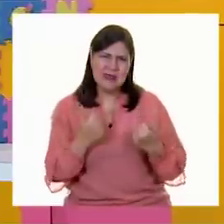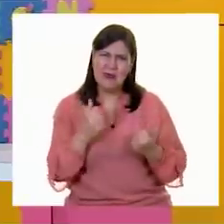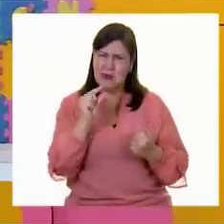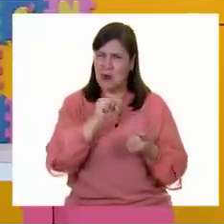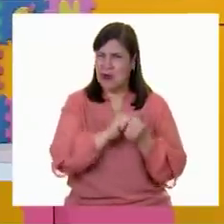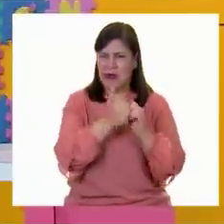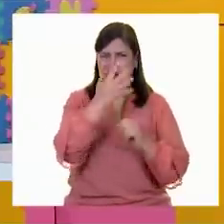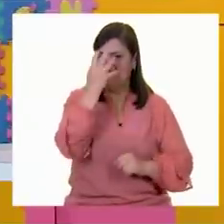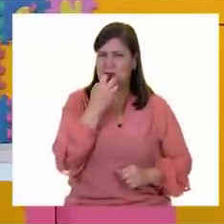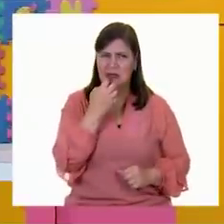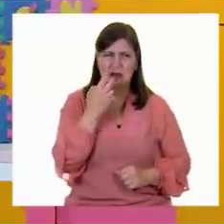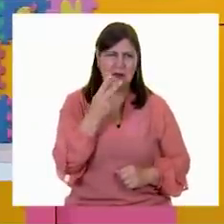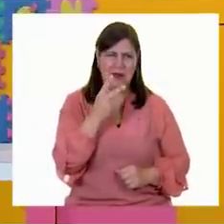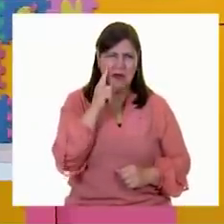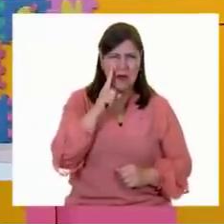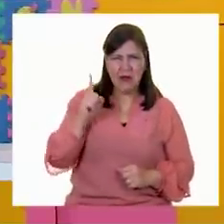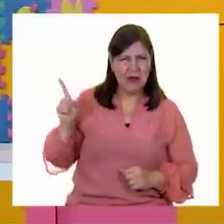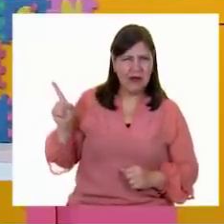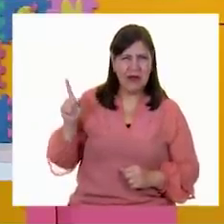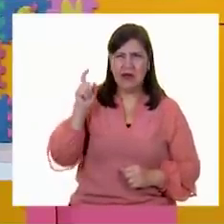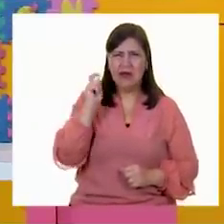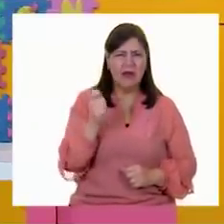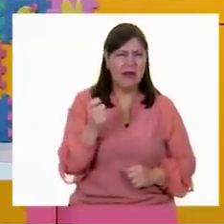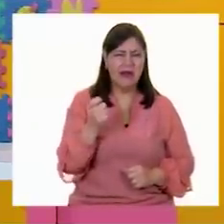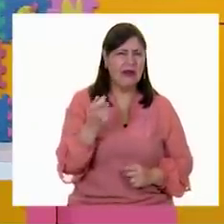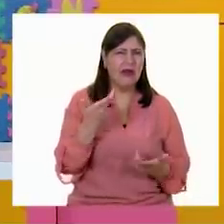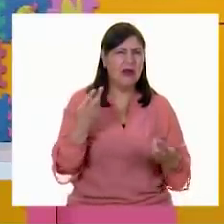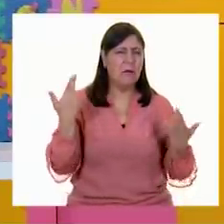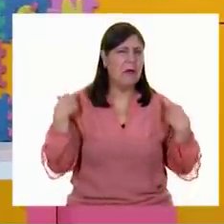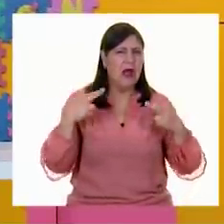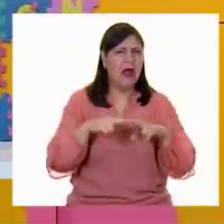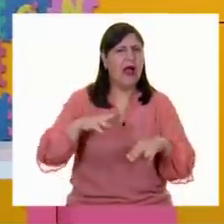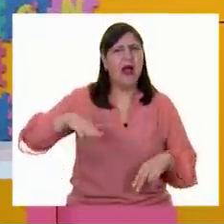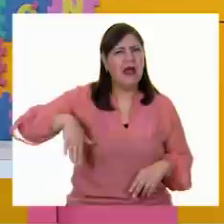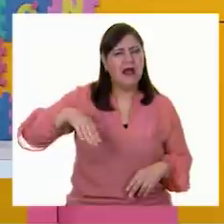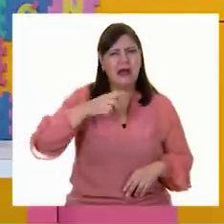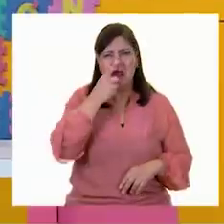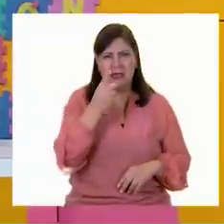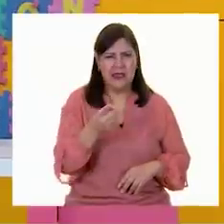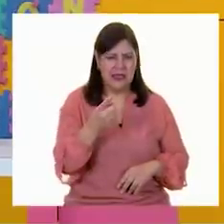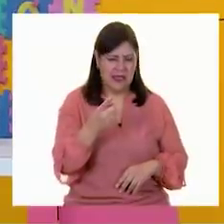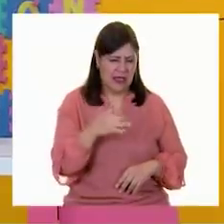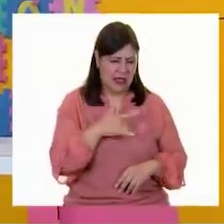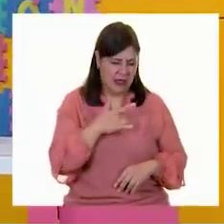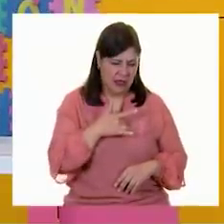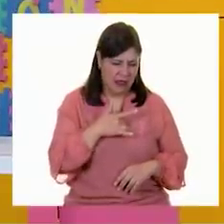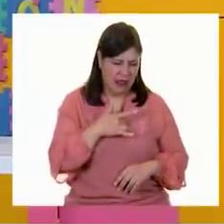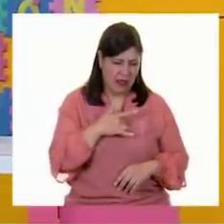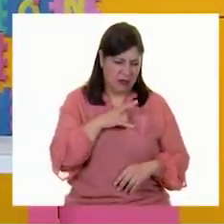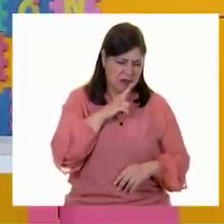cierto, ¿qué significa lo que dijo la maestra Angie sobre estar desalentado?